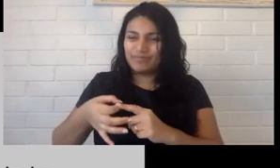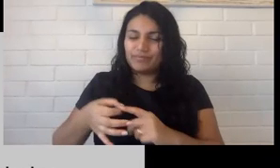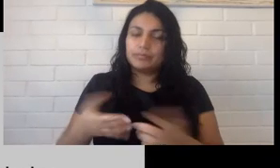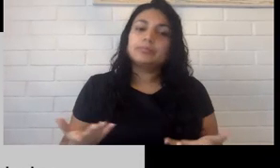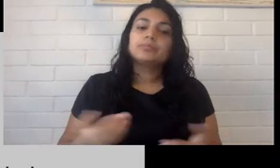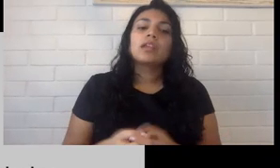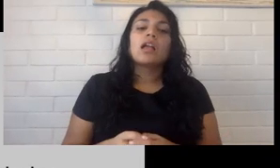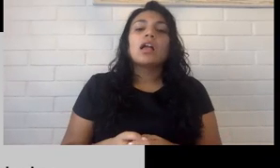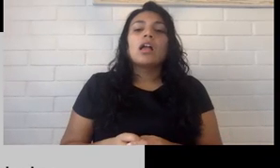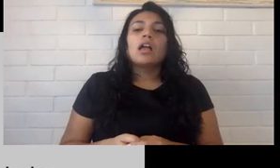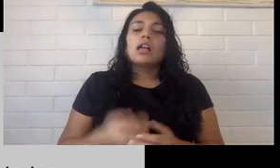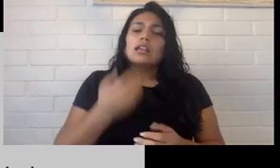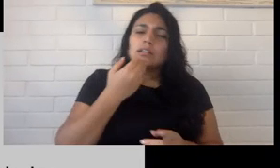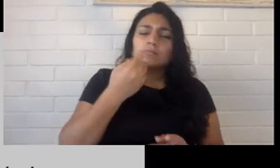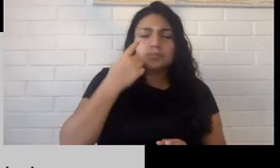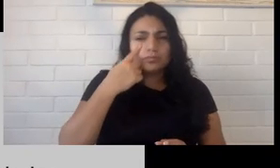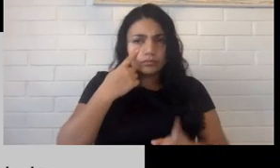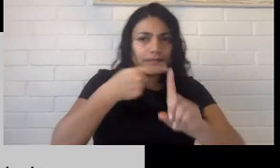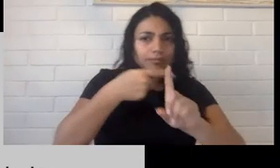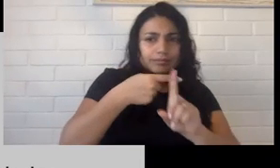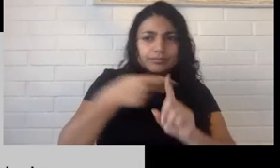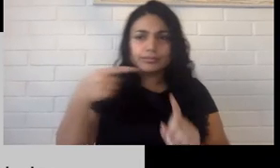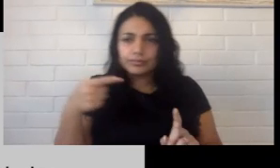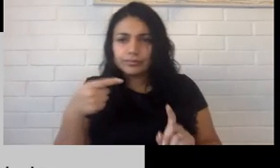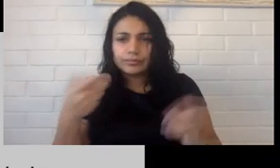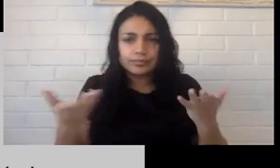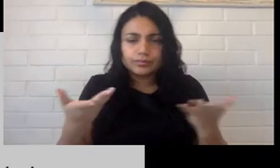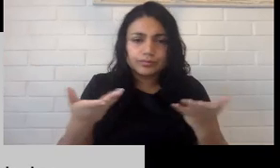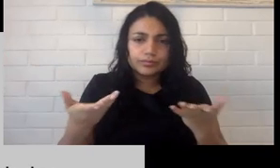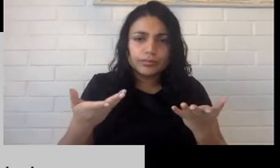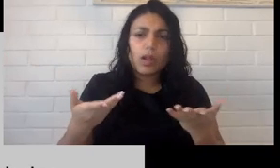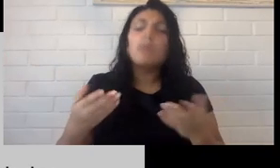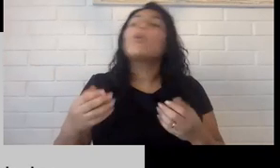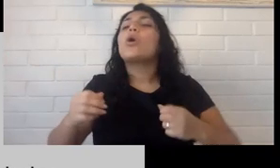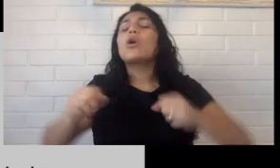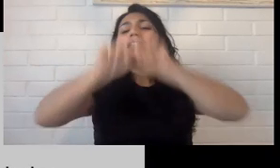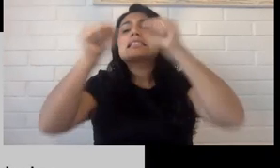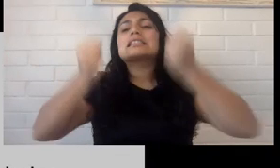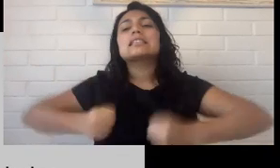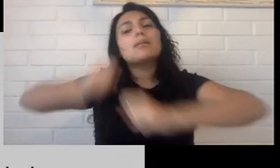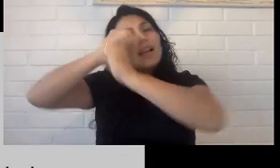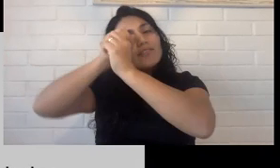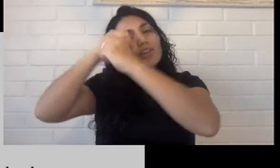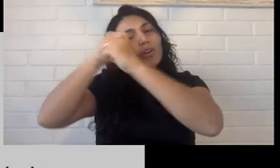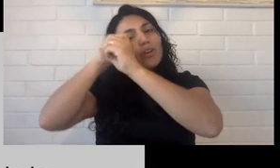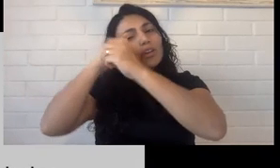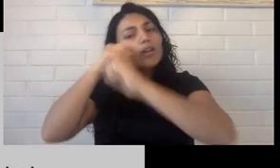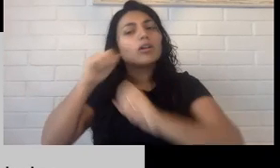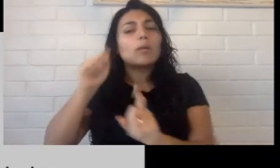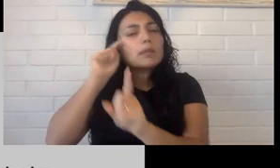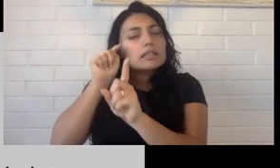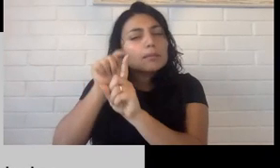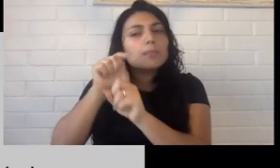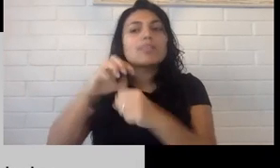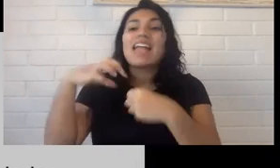Las cargas están representadas en los sistemas biológicos principalmente a través de